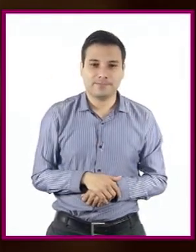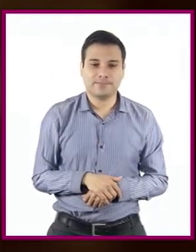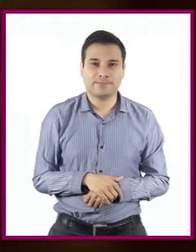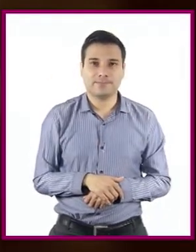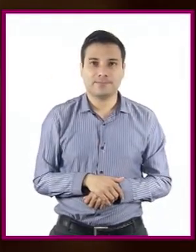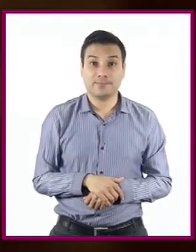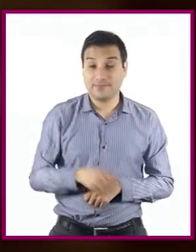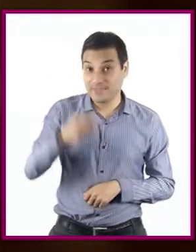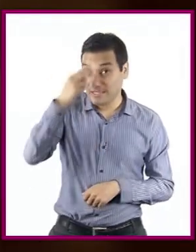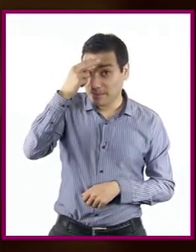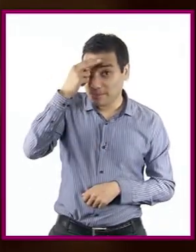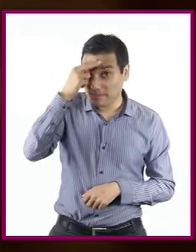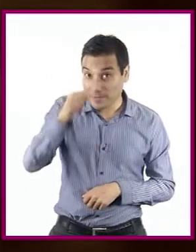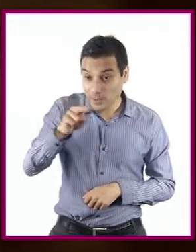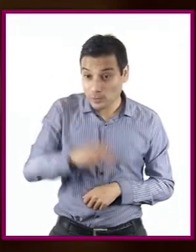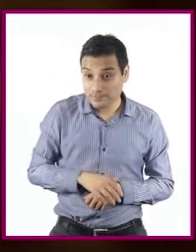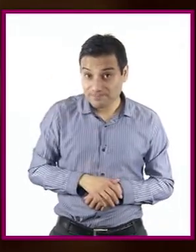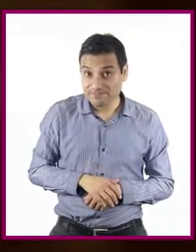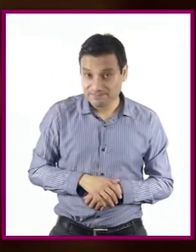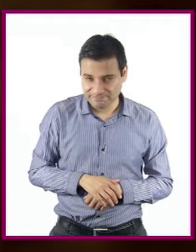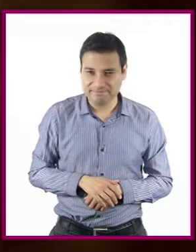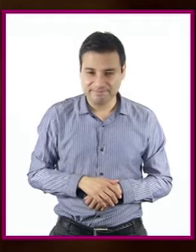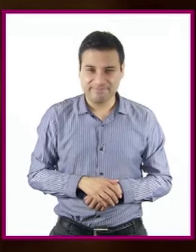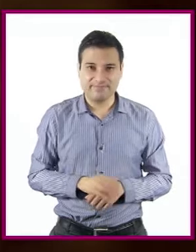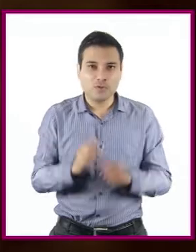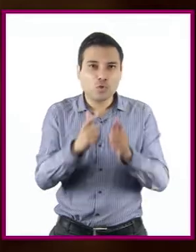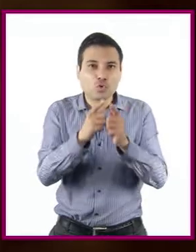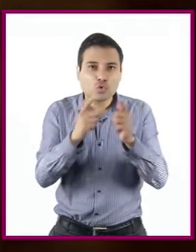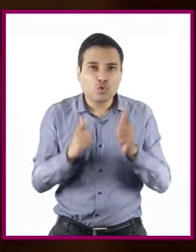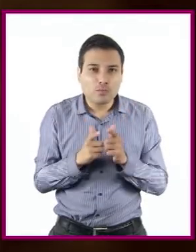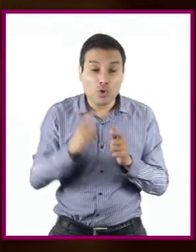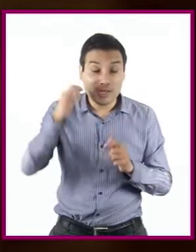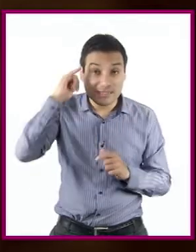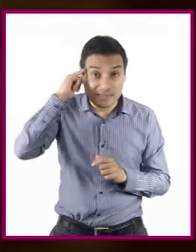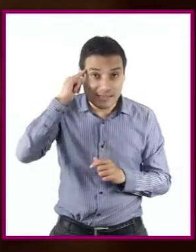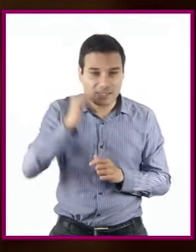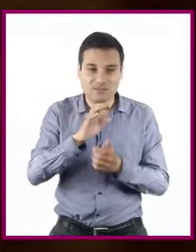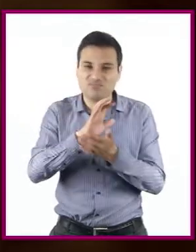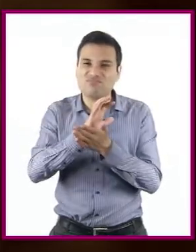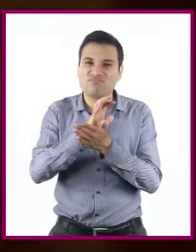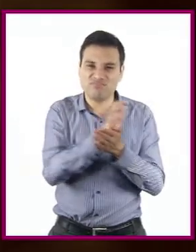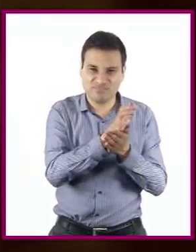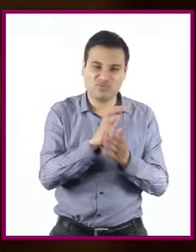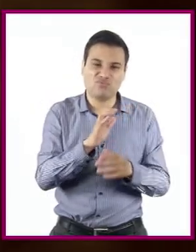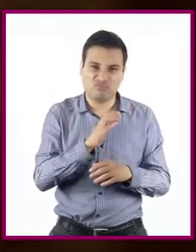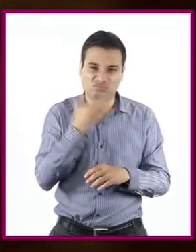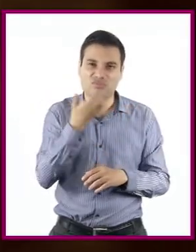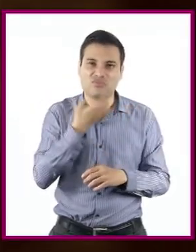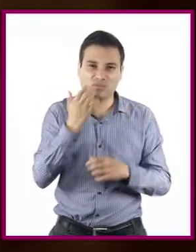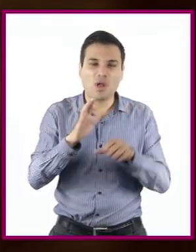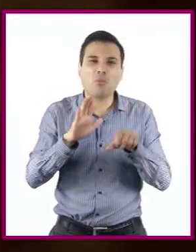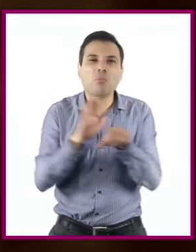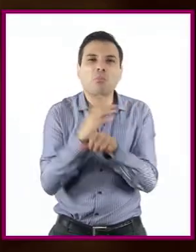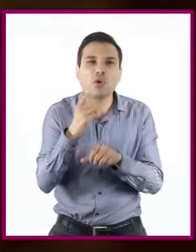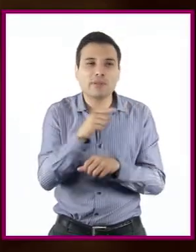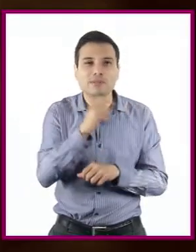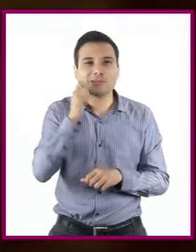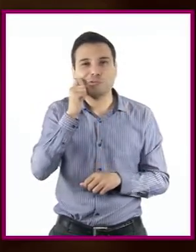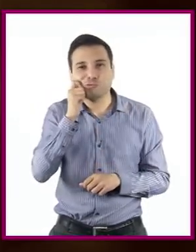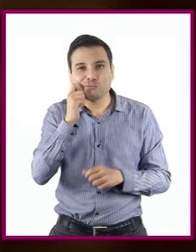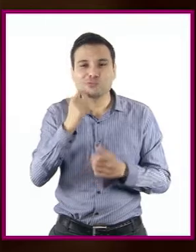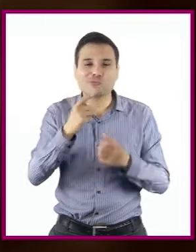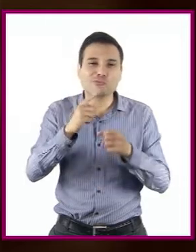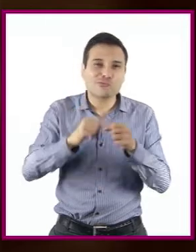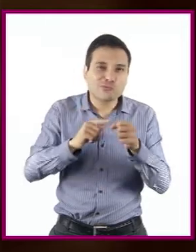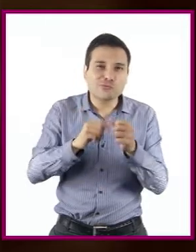En México, la discriminación por ser parte de un pueblo indígena está ligada a nuestro color de piel. Los pueblos indígenas